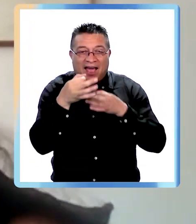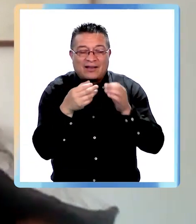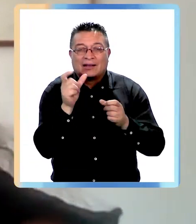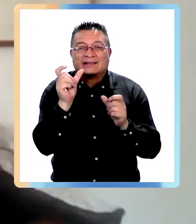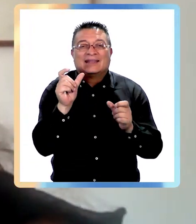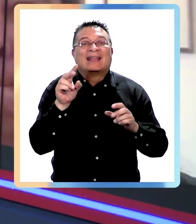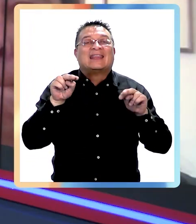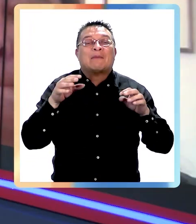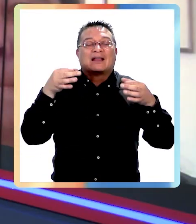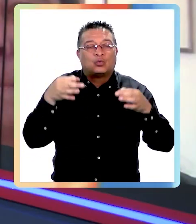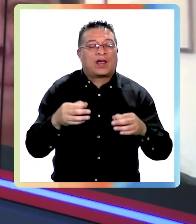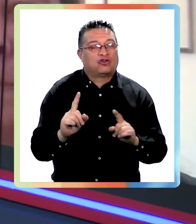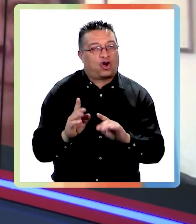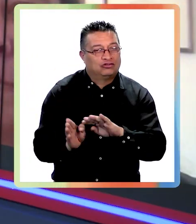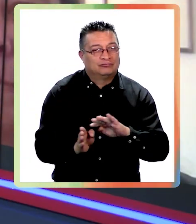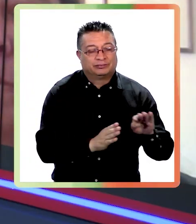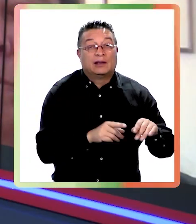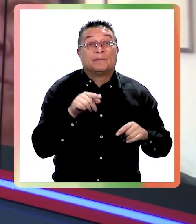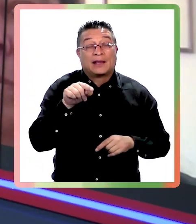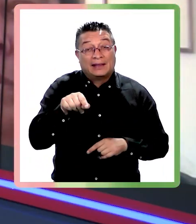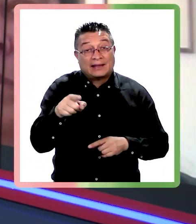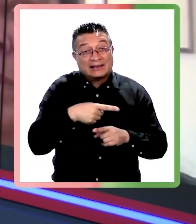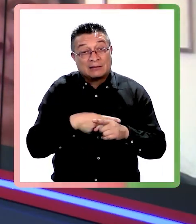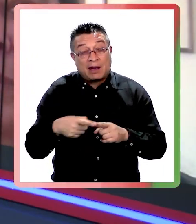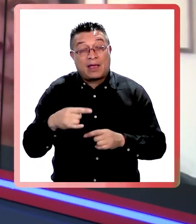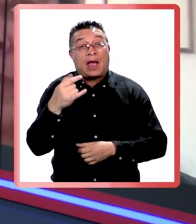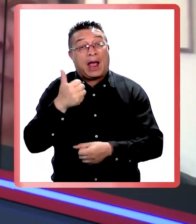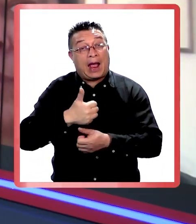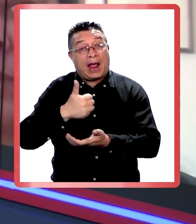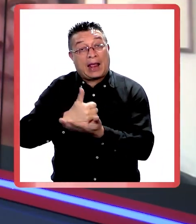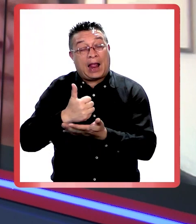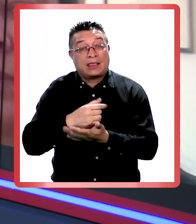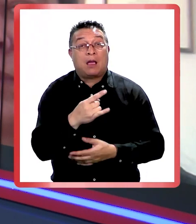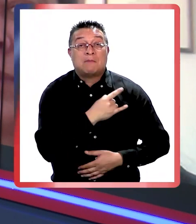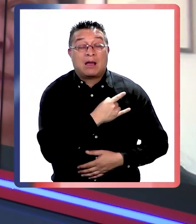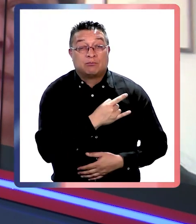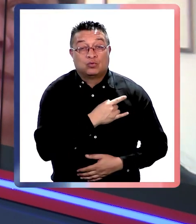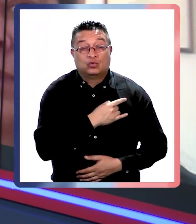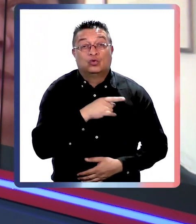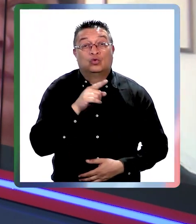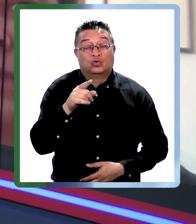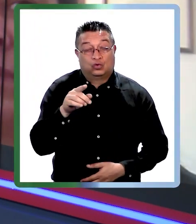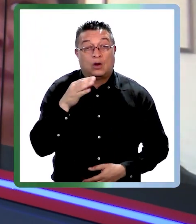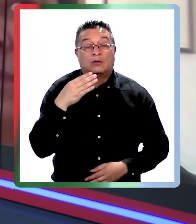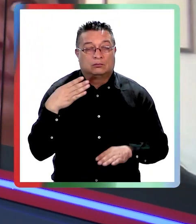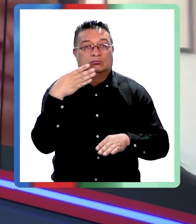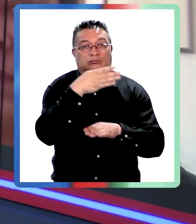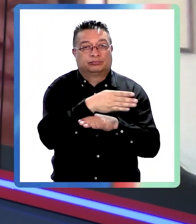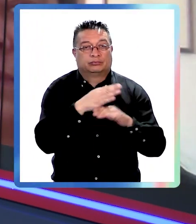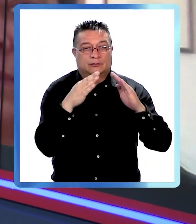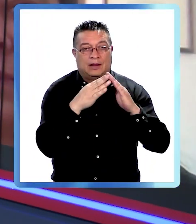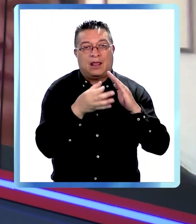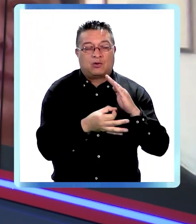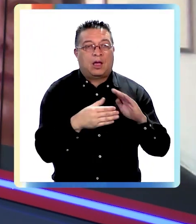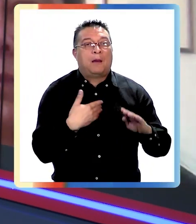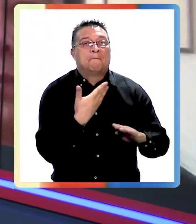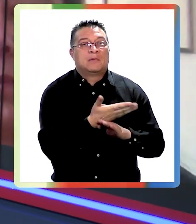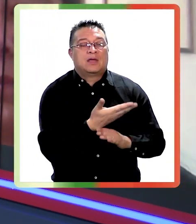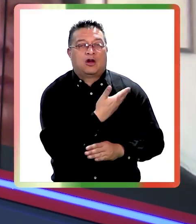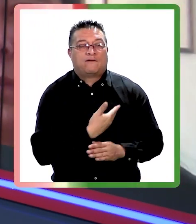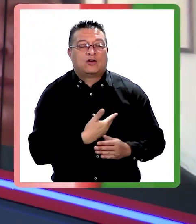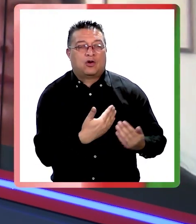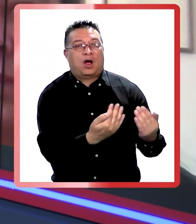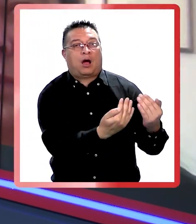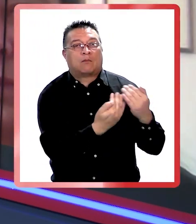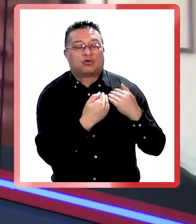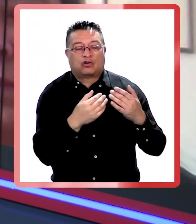de seguridad. En esa misma línea, esta semana el alcalde de Maipú, Tomás Bodanovich, llegó hasta el Palacio de la Moneda para pedir apoyo